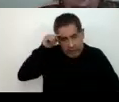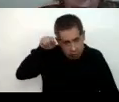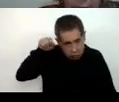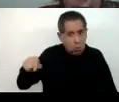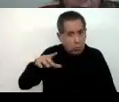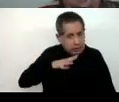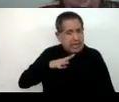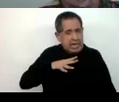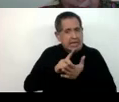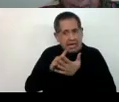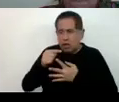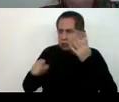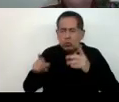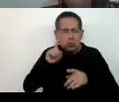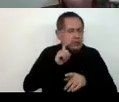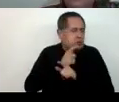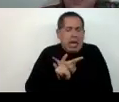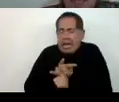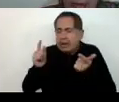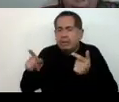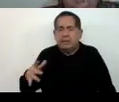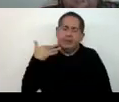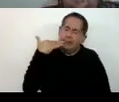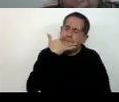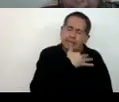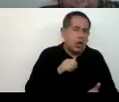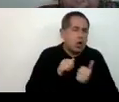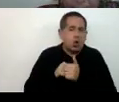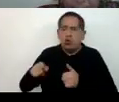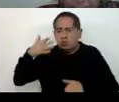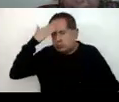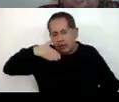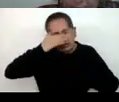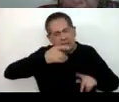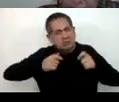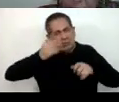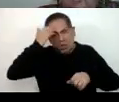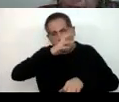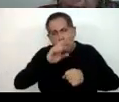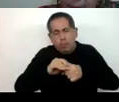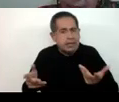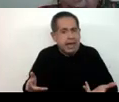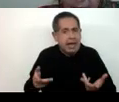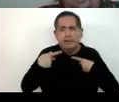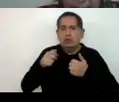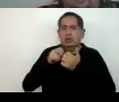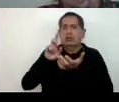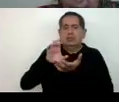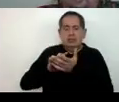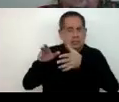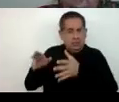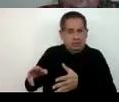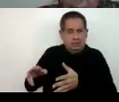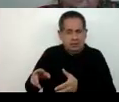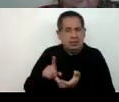de una sexualidad libre, placentera e informada de las personas con discapacidad,